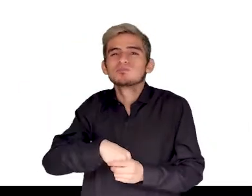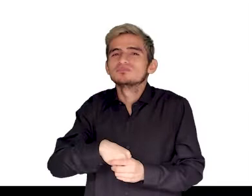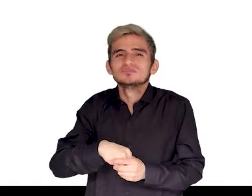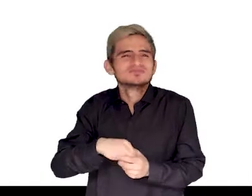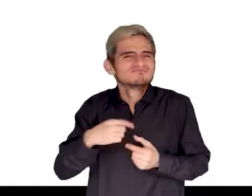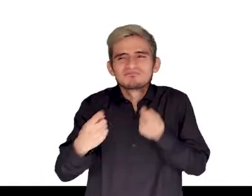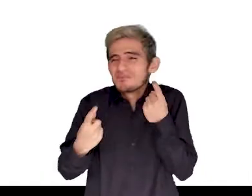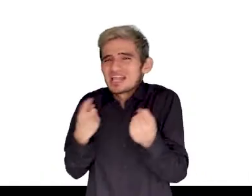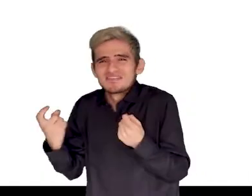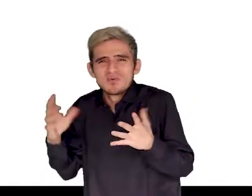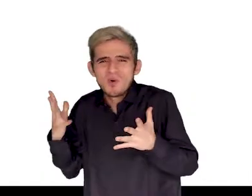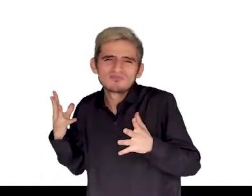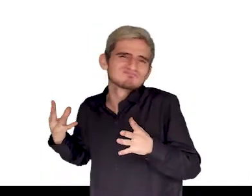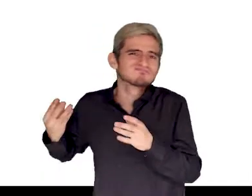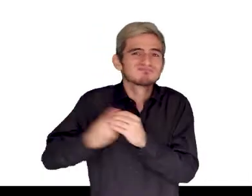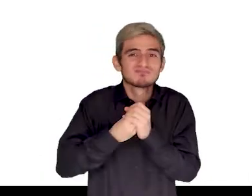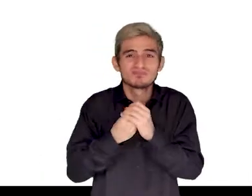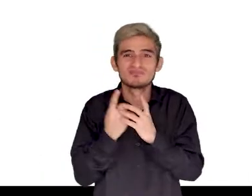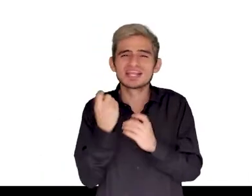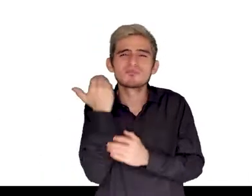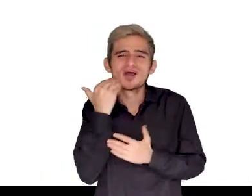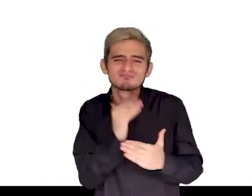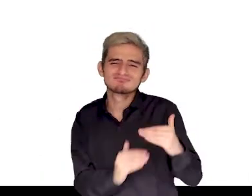la representación diversa e incluyente.